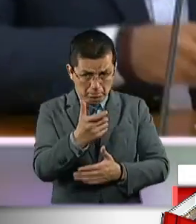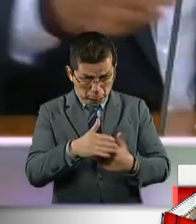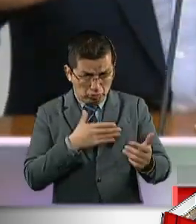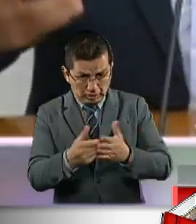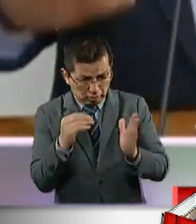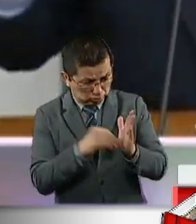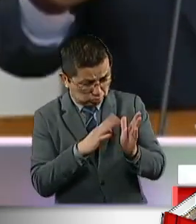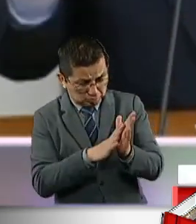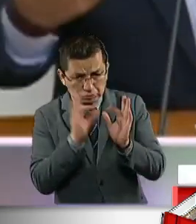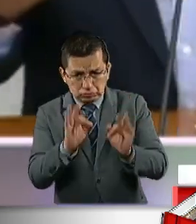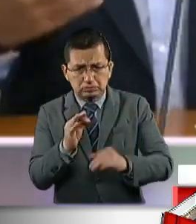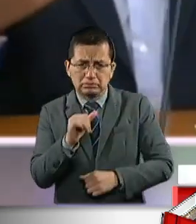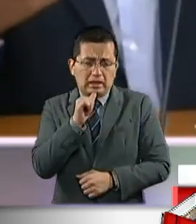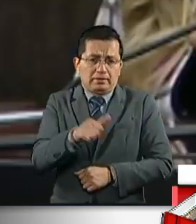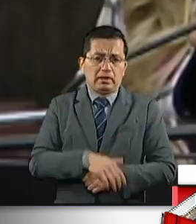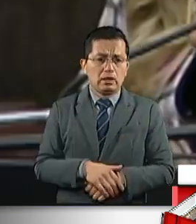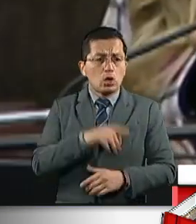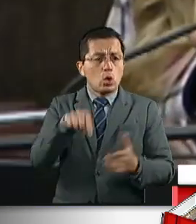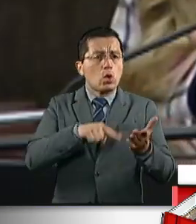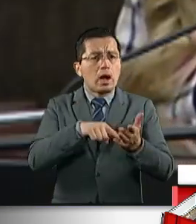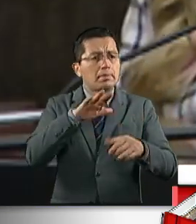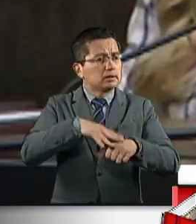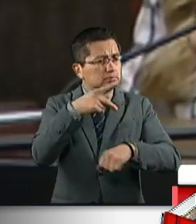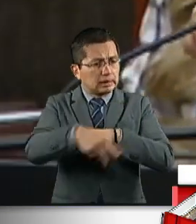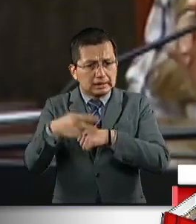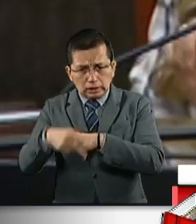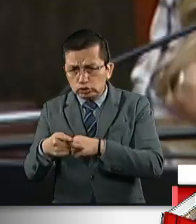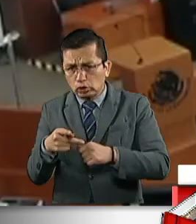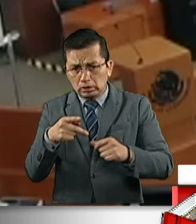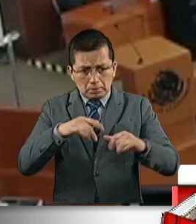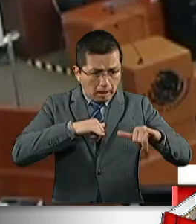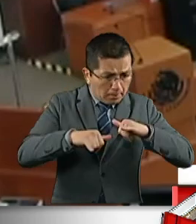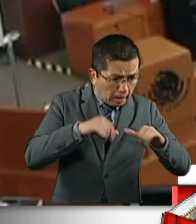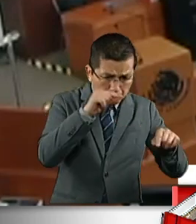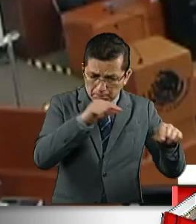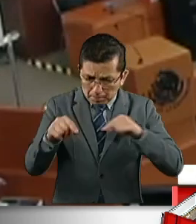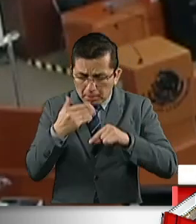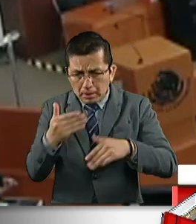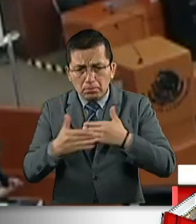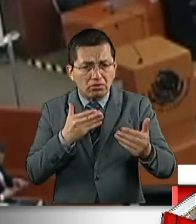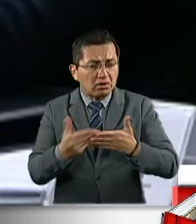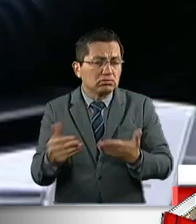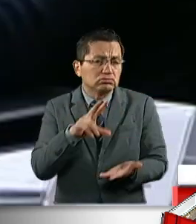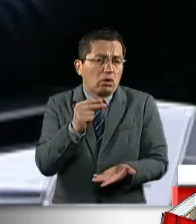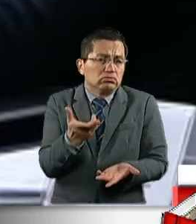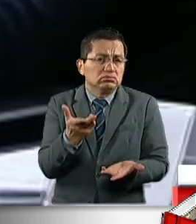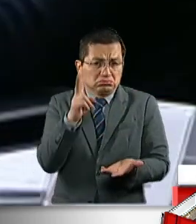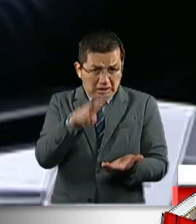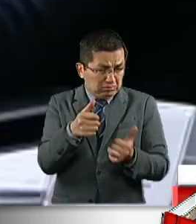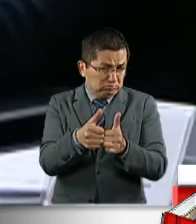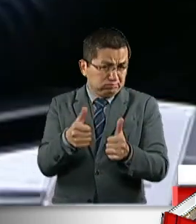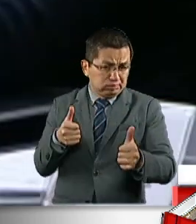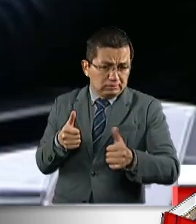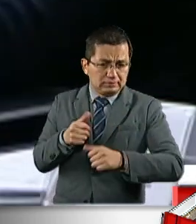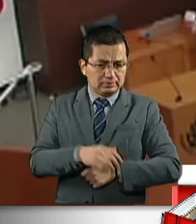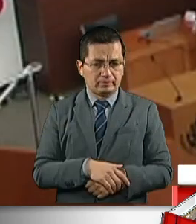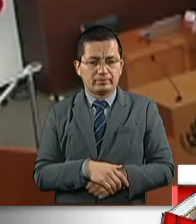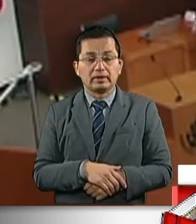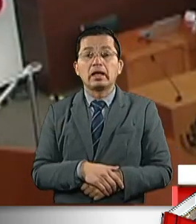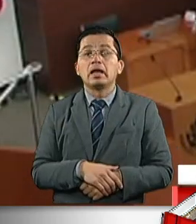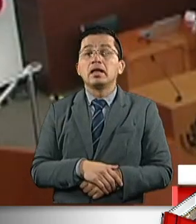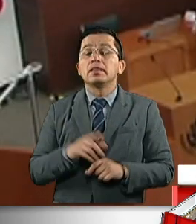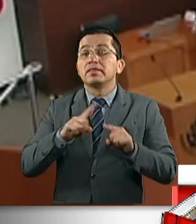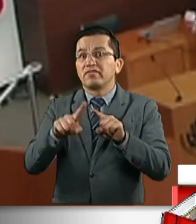riesgo, es decir, es muy amplio. Al foro asistieron representantes de la Cámara Mexicana de la Industria de la Construcción, quienes subrayaron que